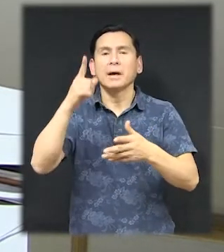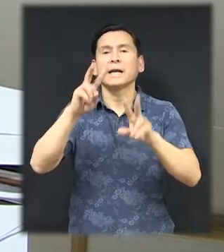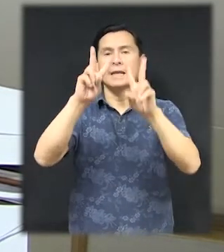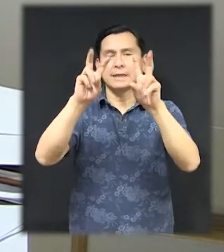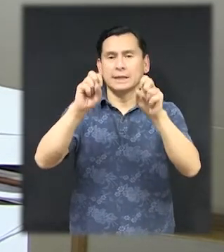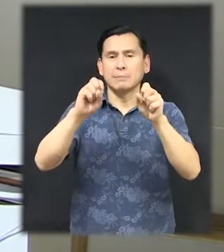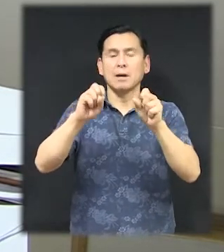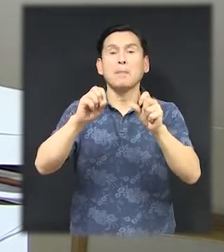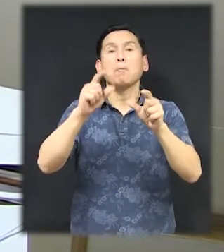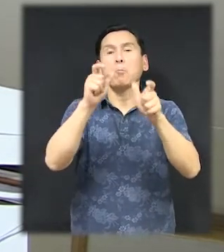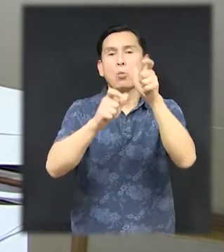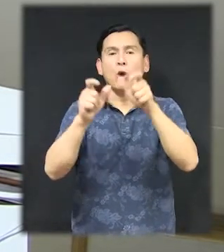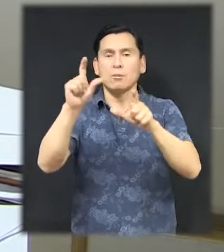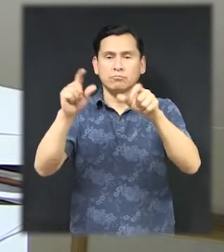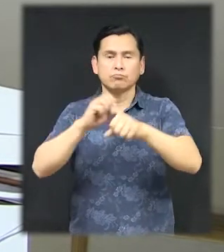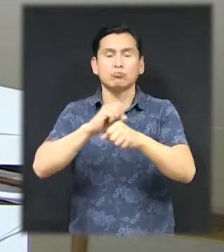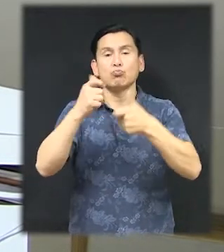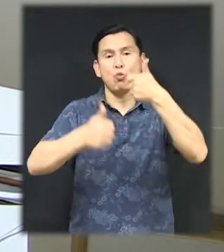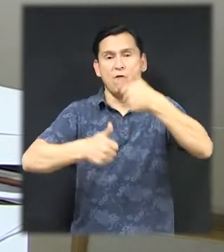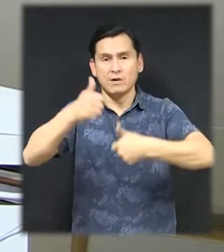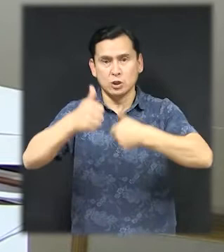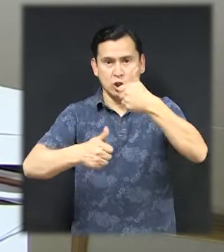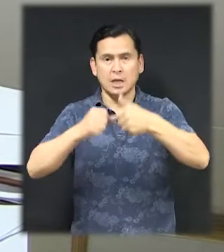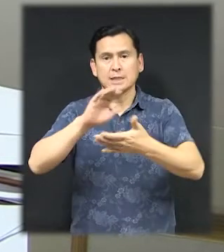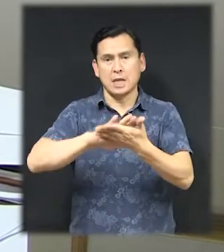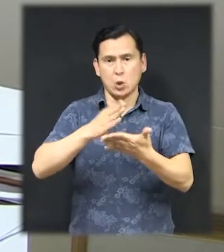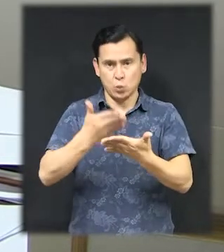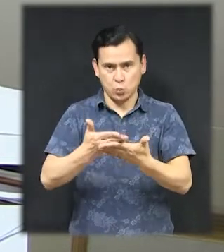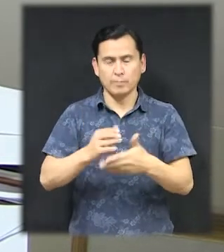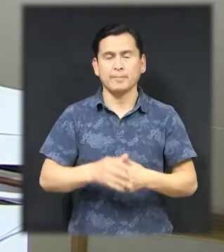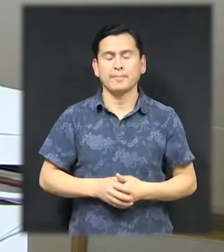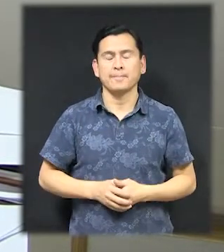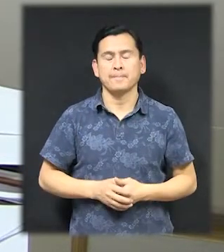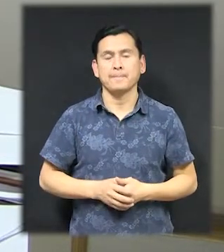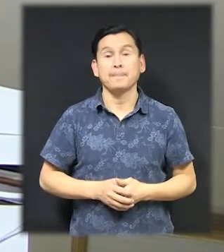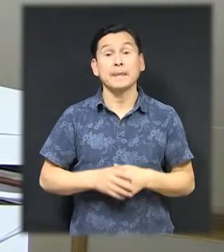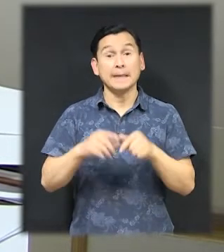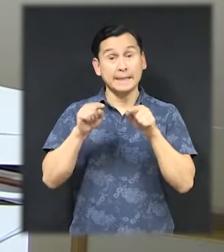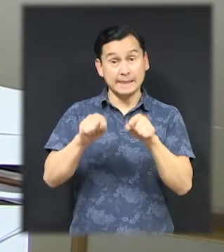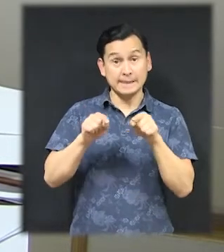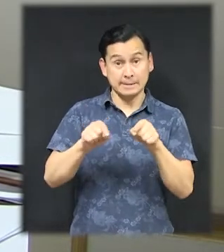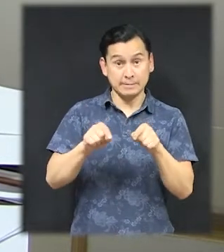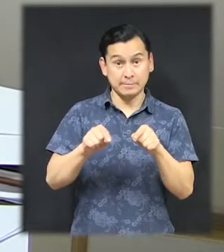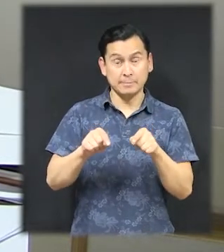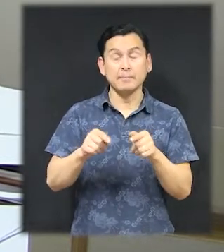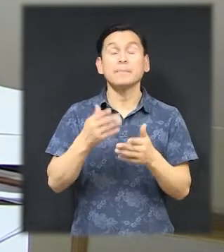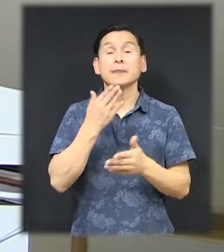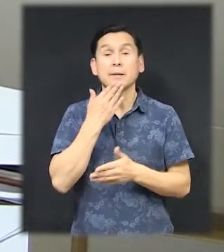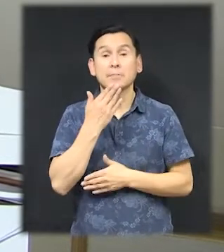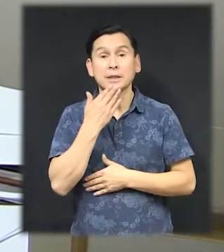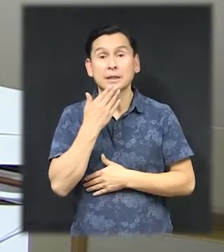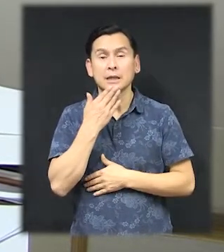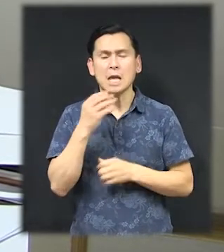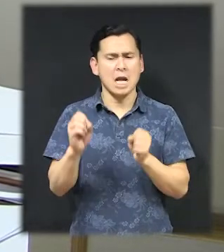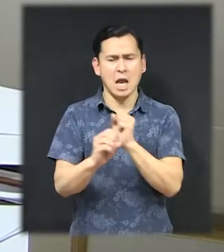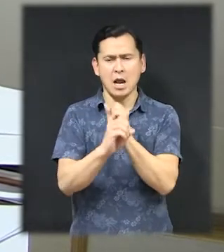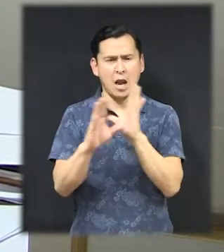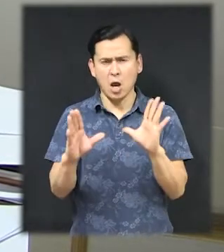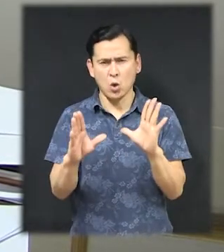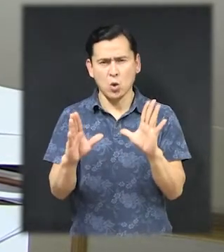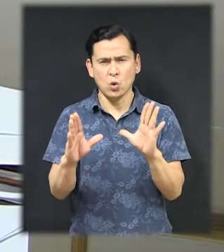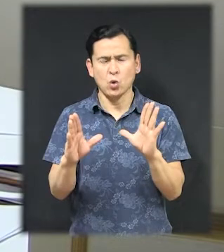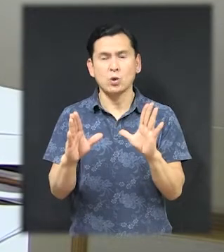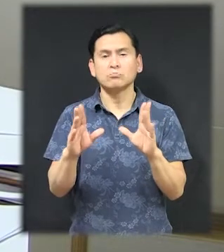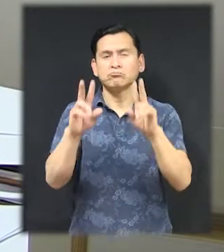sea aquí en el hospital regional, ya sea también en su actividad comunitaria. Fuera del contexto COVID, es bueno